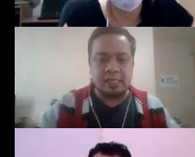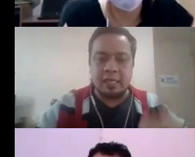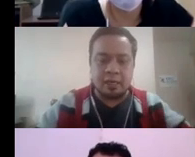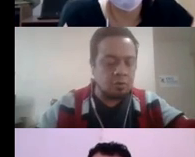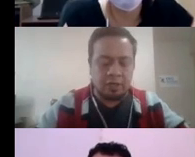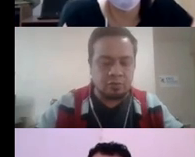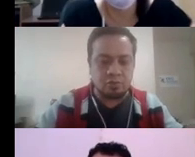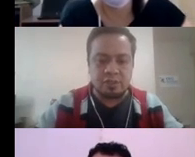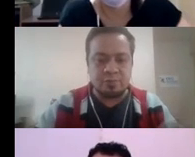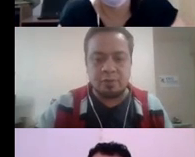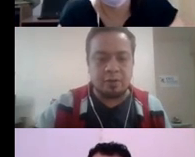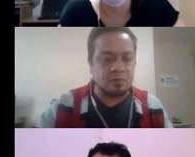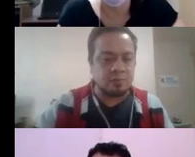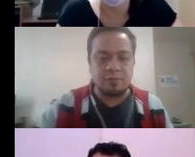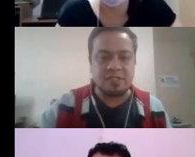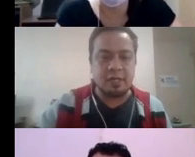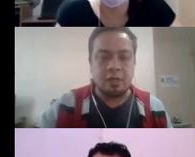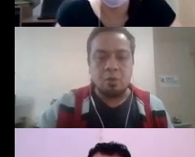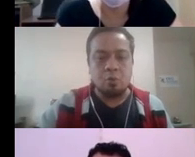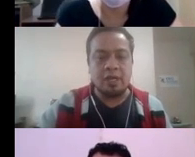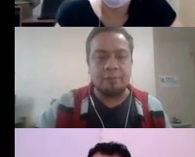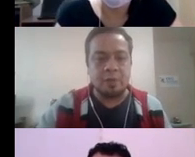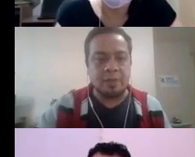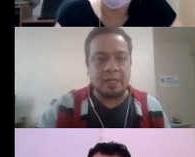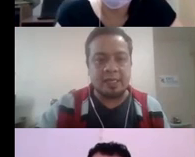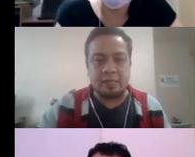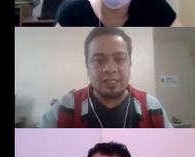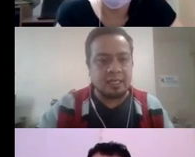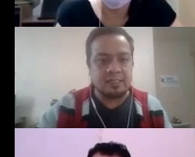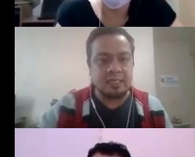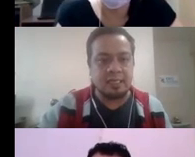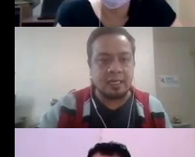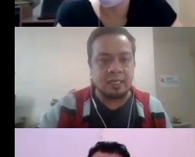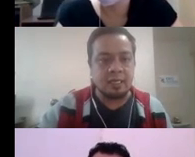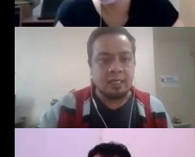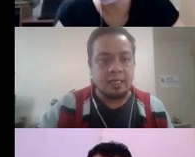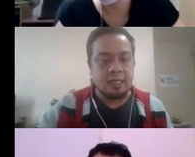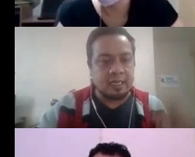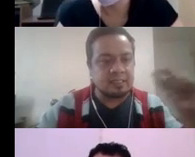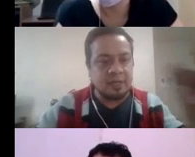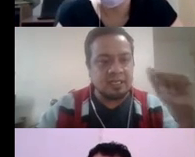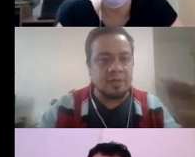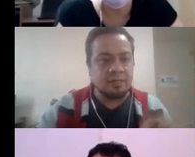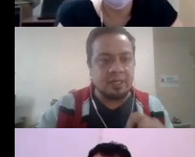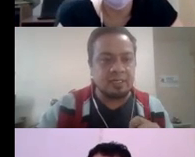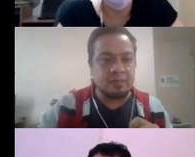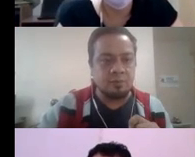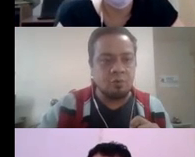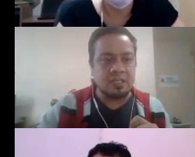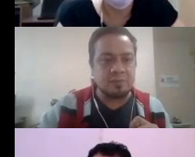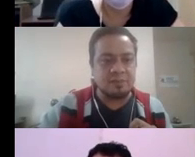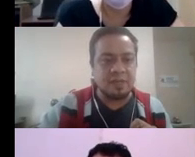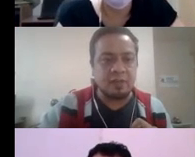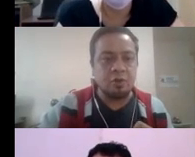Si quieren, y ustedes pueden verlo, les podemos pasar una pequeña tablita que es en la que se viene muy